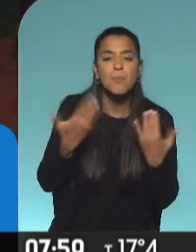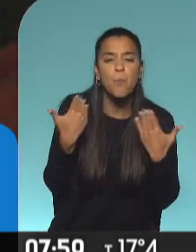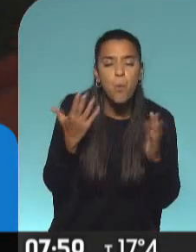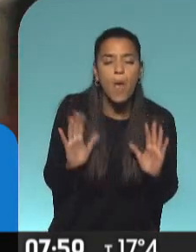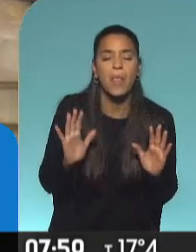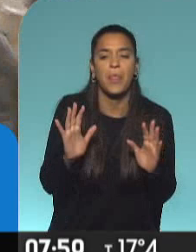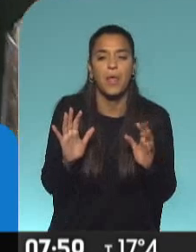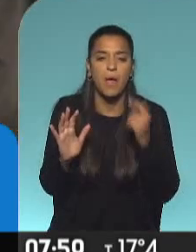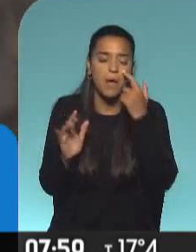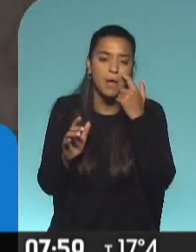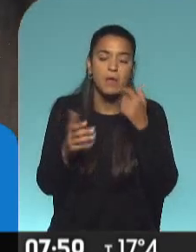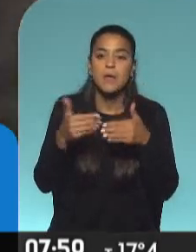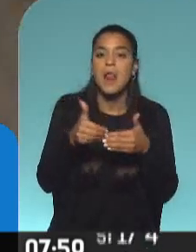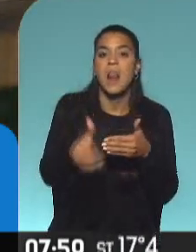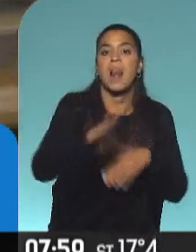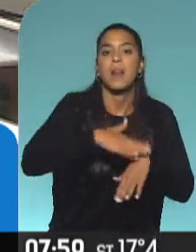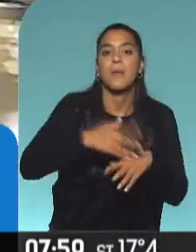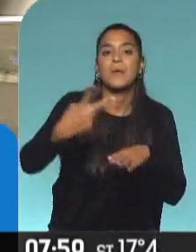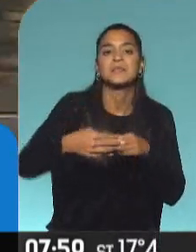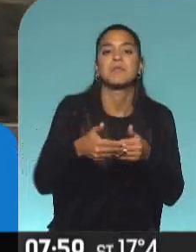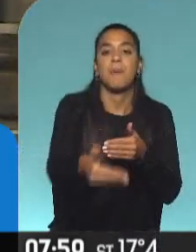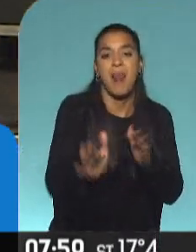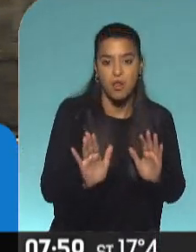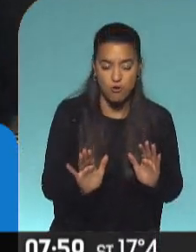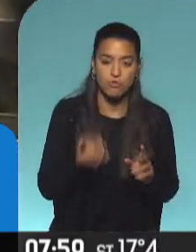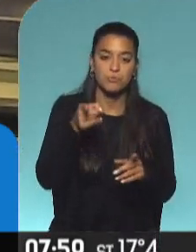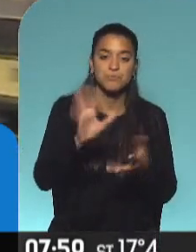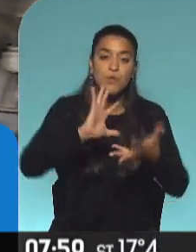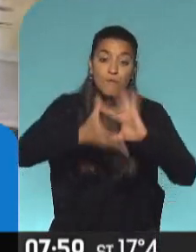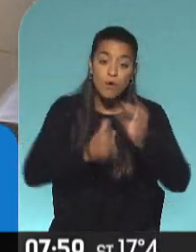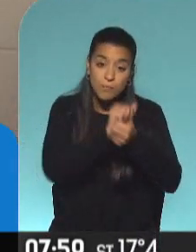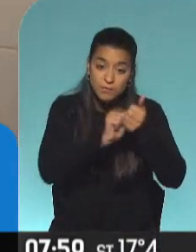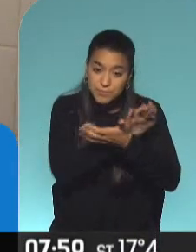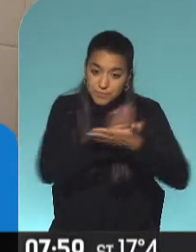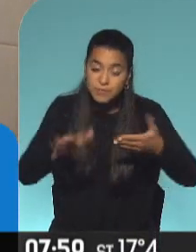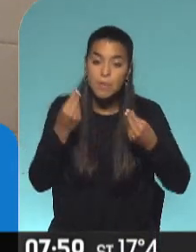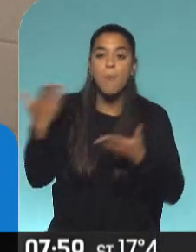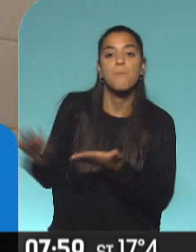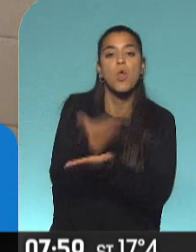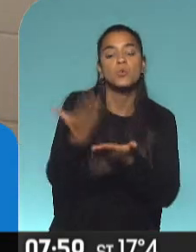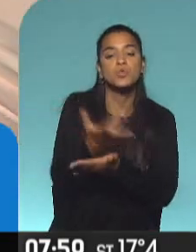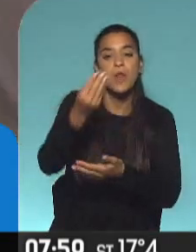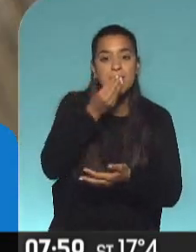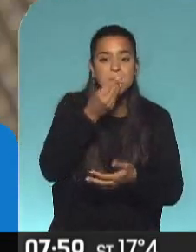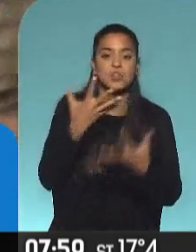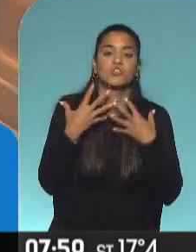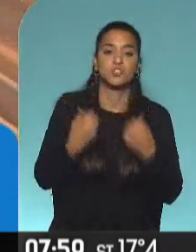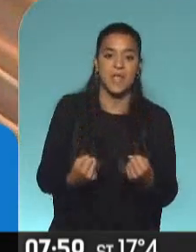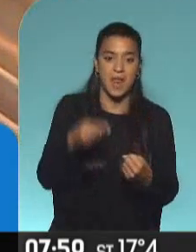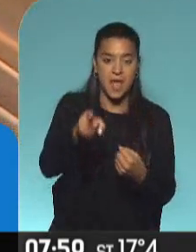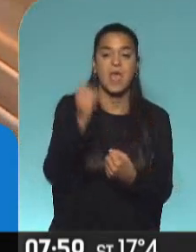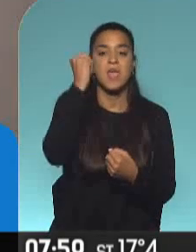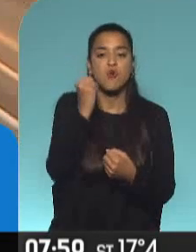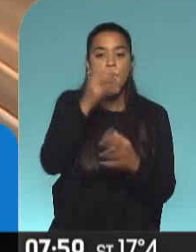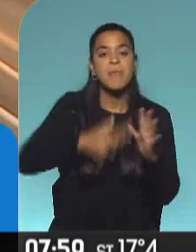una vida útil más extendida. Este mecanismo de pasteurización contribuye a la producción de alimentos sanos dentro de las